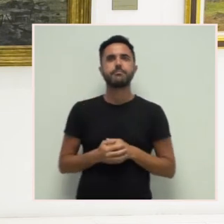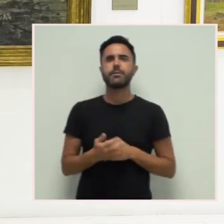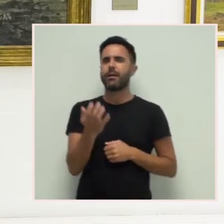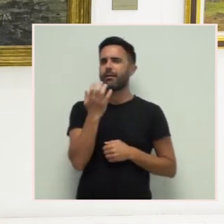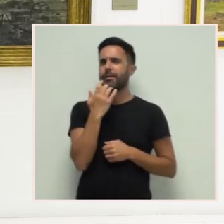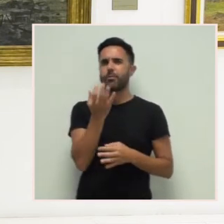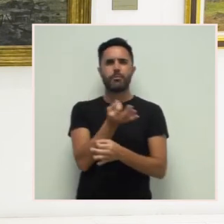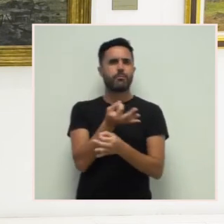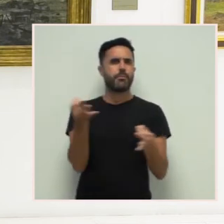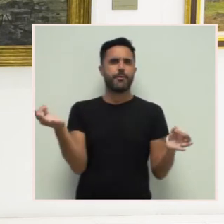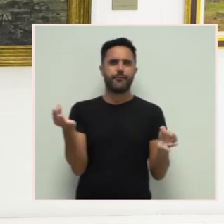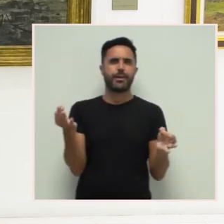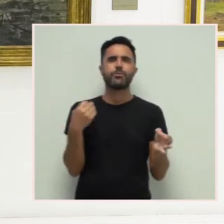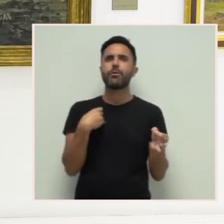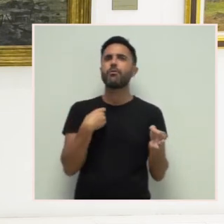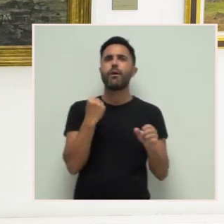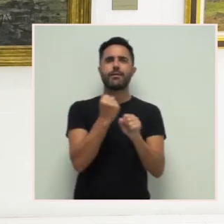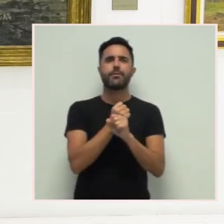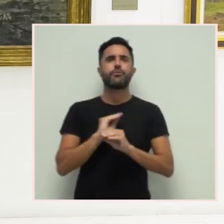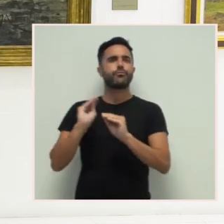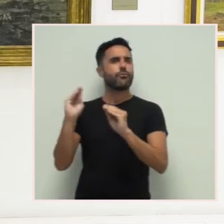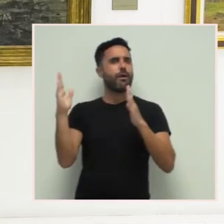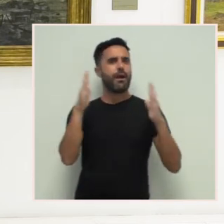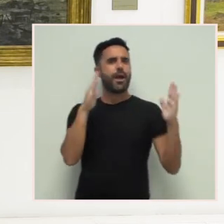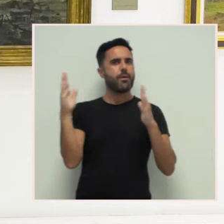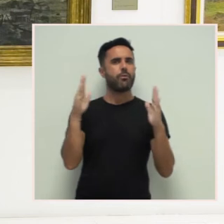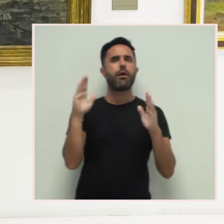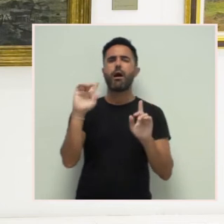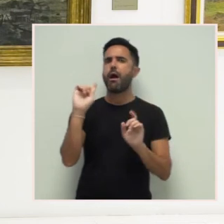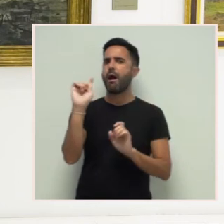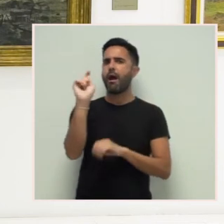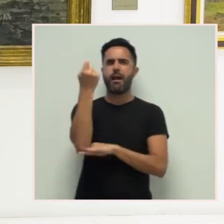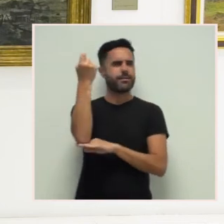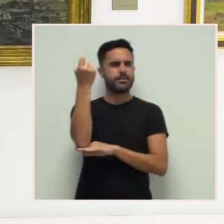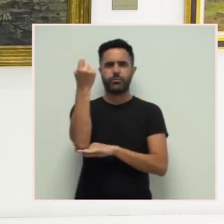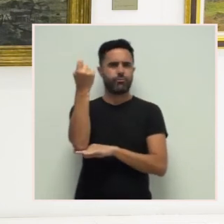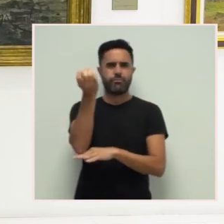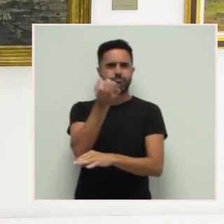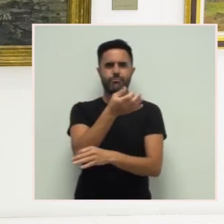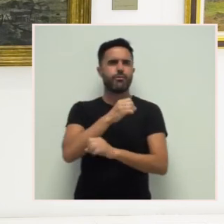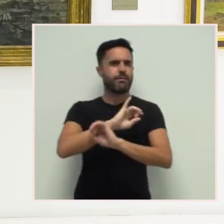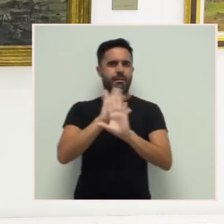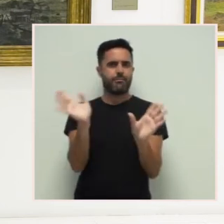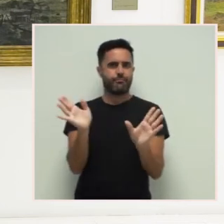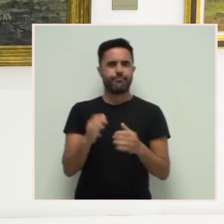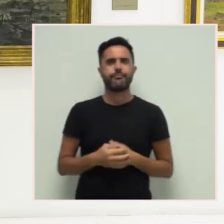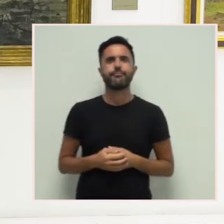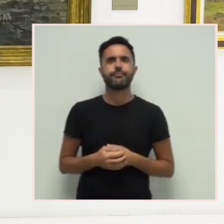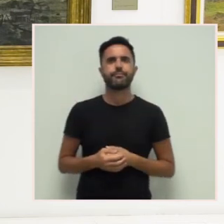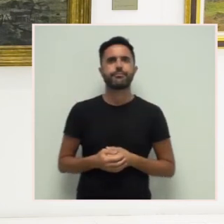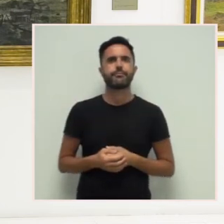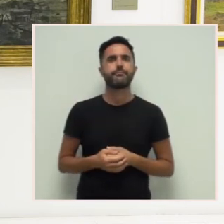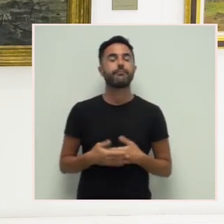neste intre que lle vai a, xa naquel momento, repercutir en un éxito máis que recoñecido. Sen embargo, a